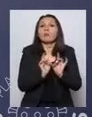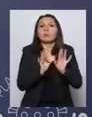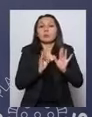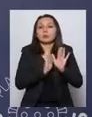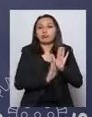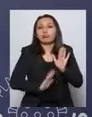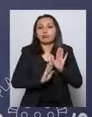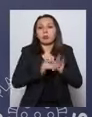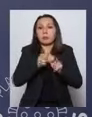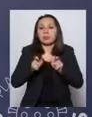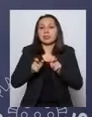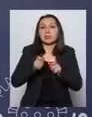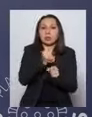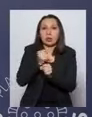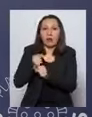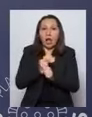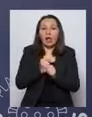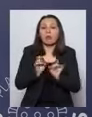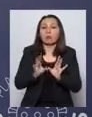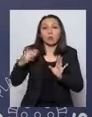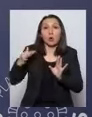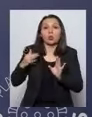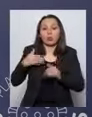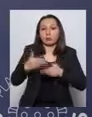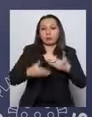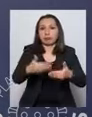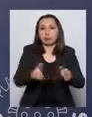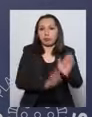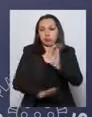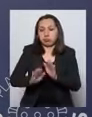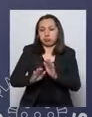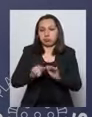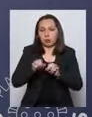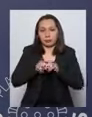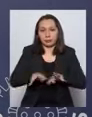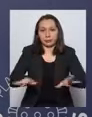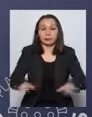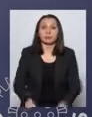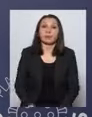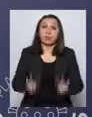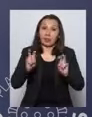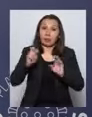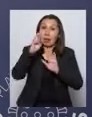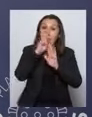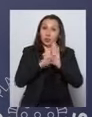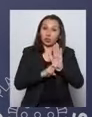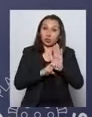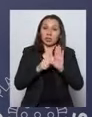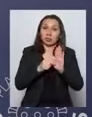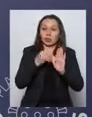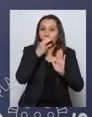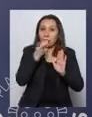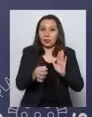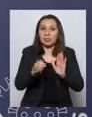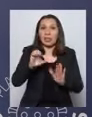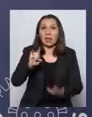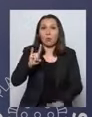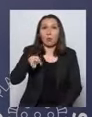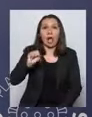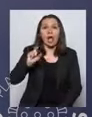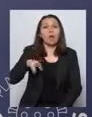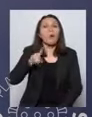de recursos humanos muy relevantes para enfrentar esta pandemia respecto al proyecto de una